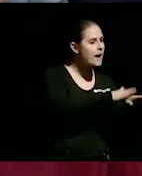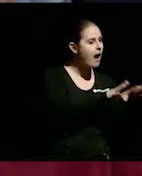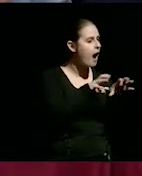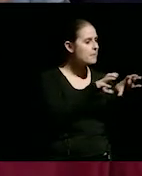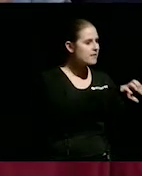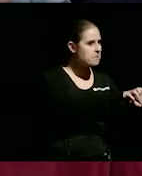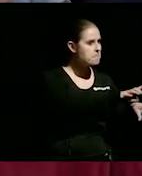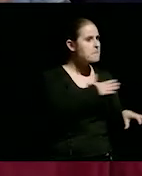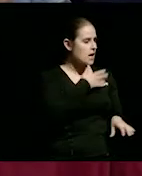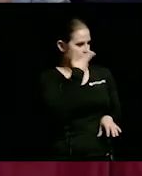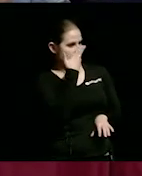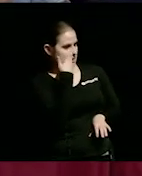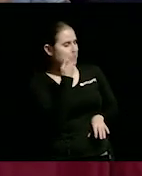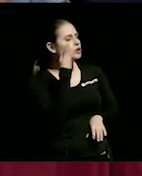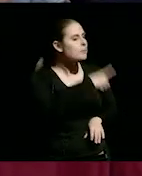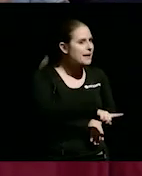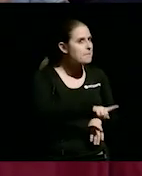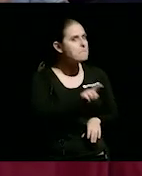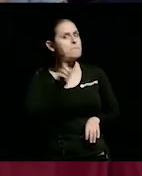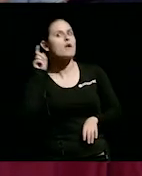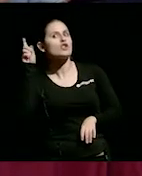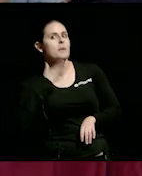sino incluso por profesores o...